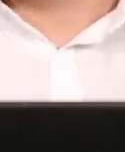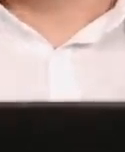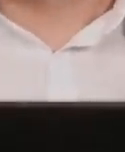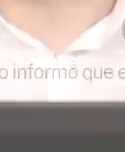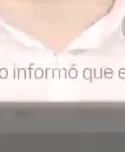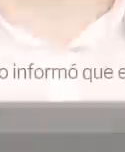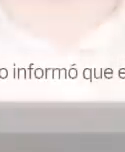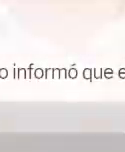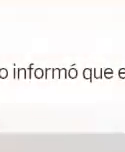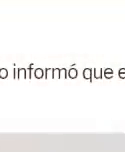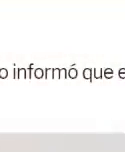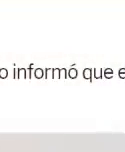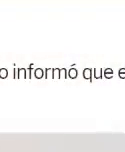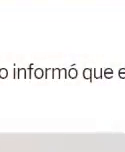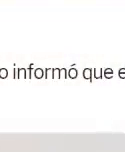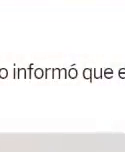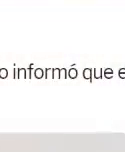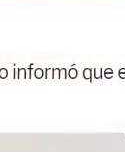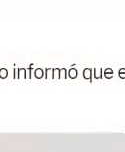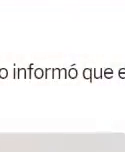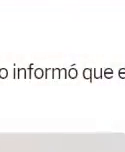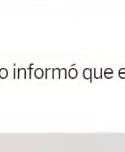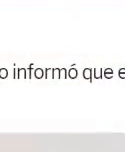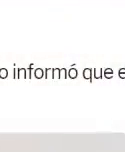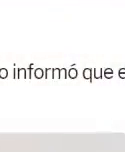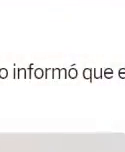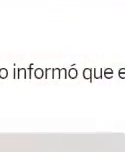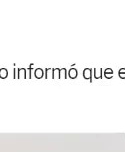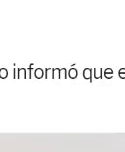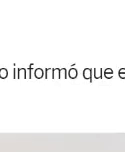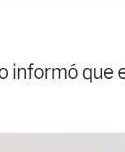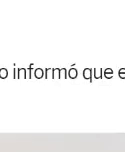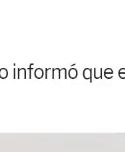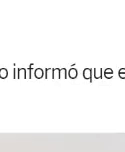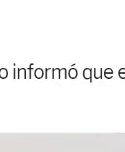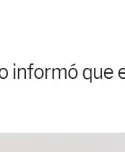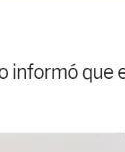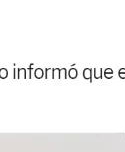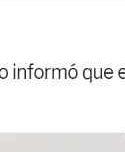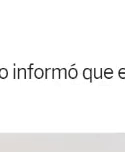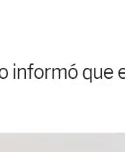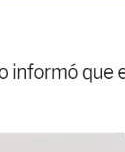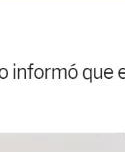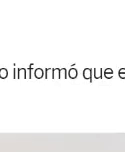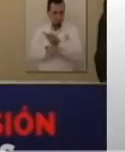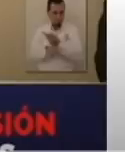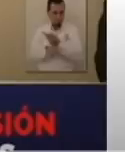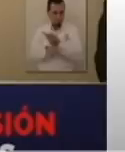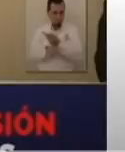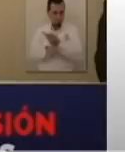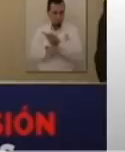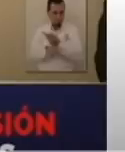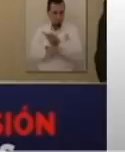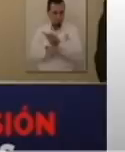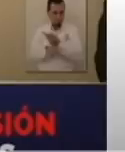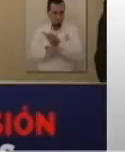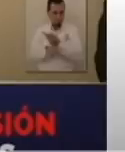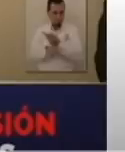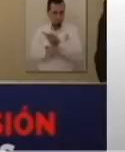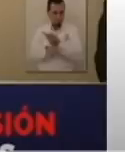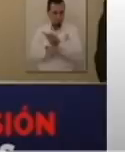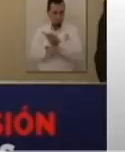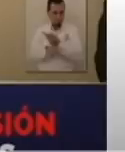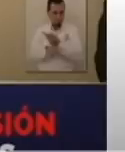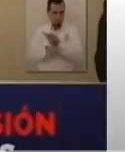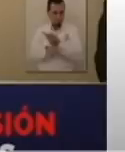alfaro si se ha portado como un verdadero orangután contra muchos periodistas por ejemplo no se nos olvida